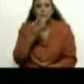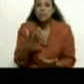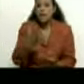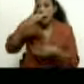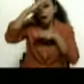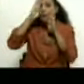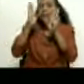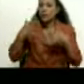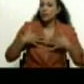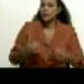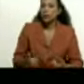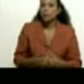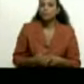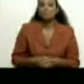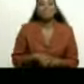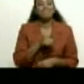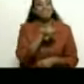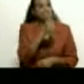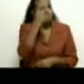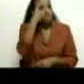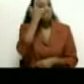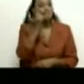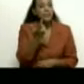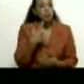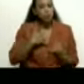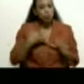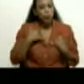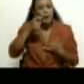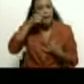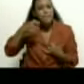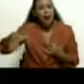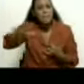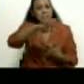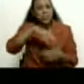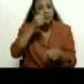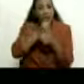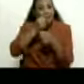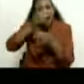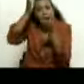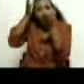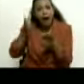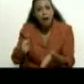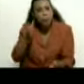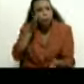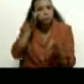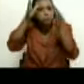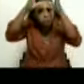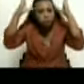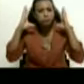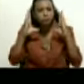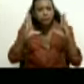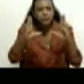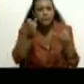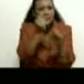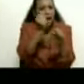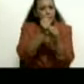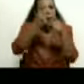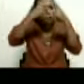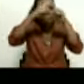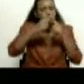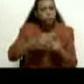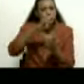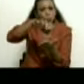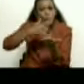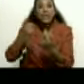es indispensable porque nosotros, los productores agropecuarios, que estamos enfocados en la producción agroalimentaria,